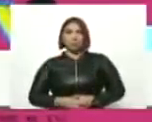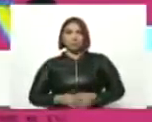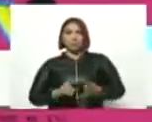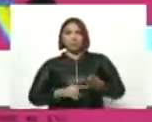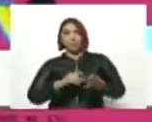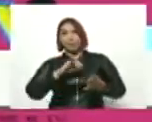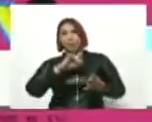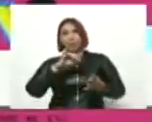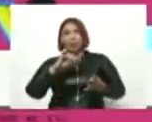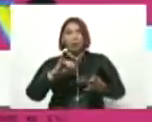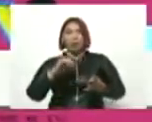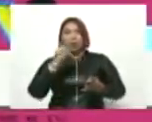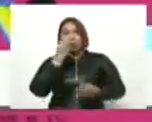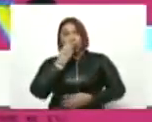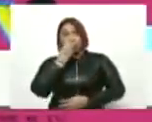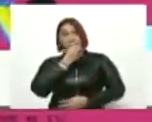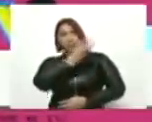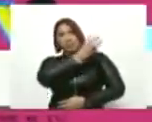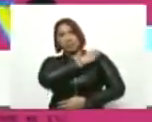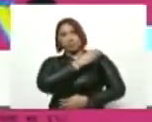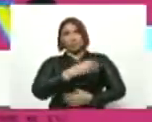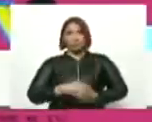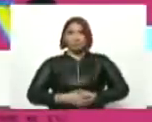Jorge Luis García Carneiro,